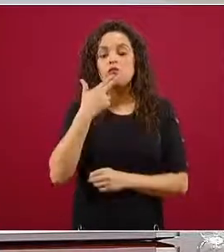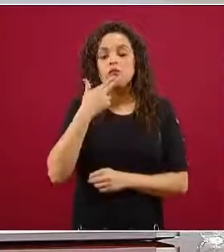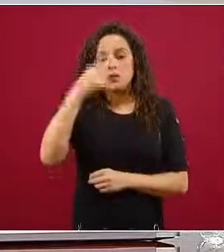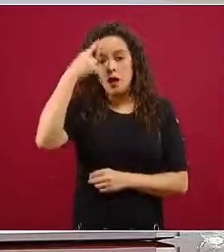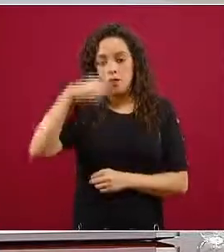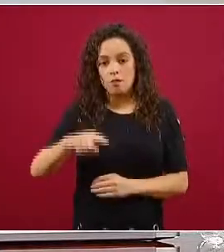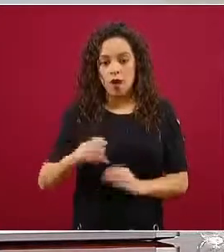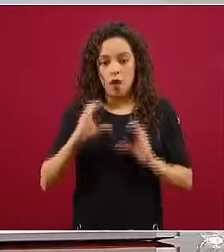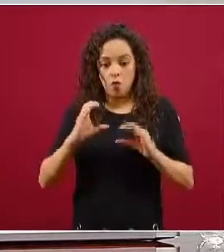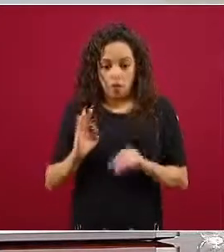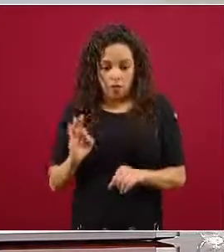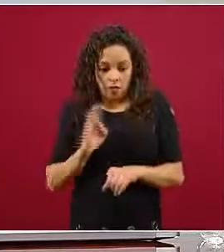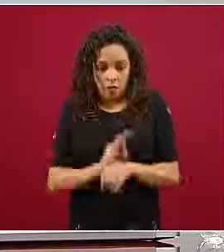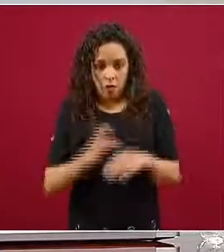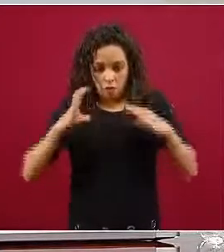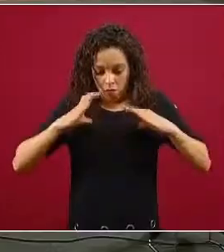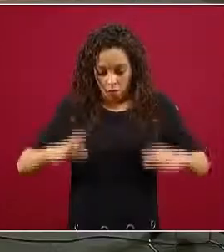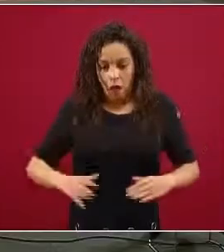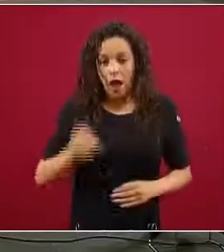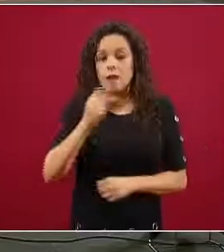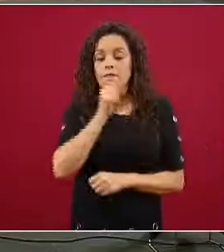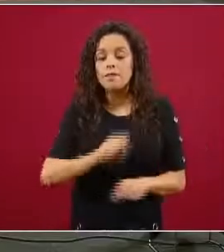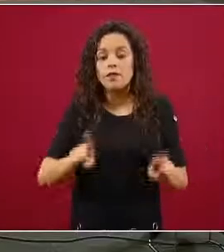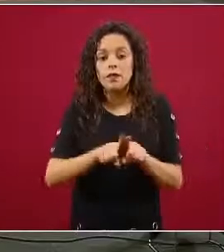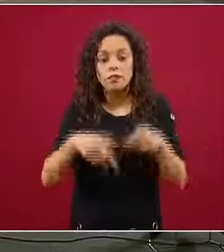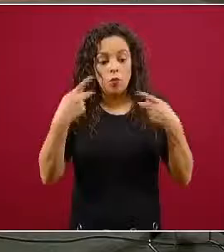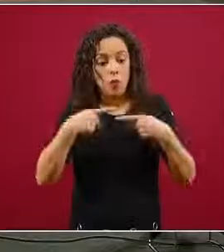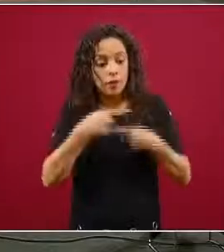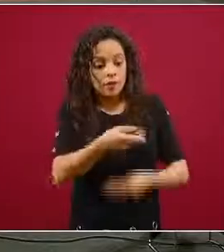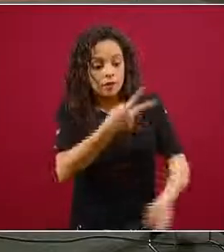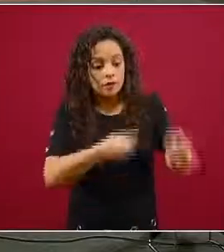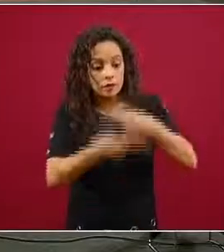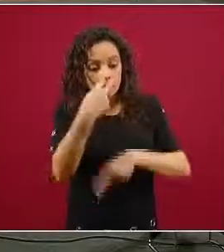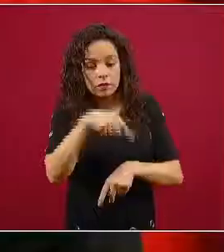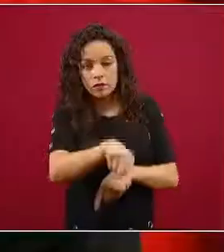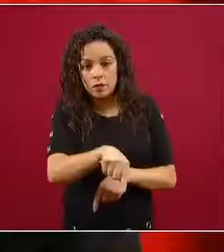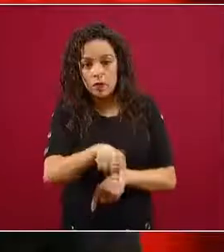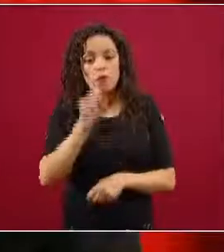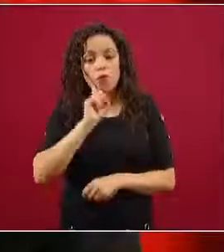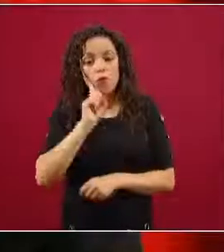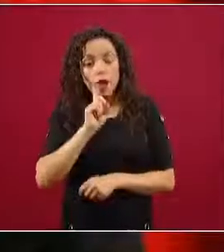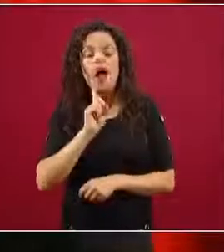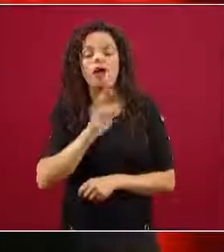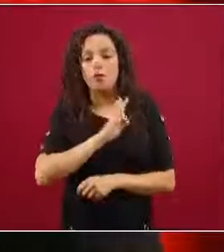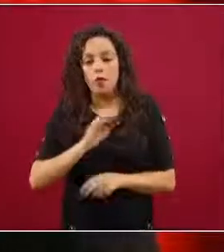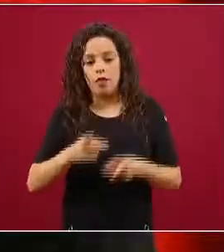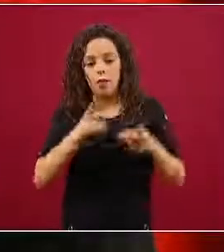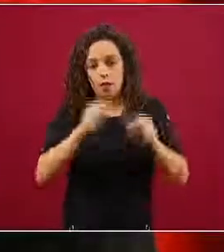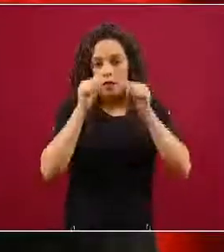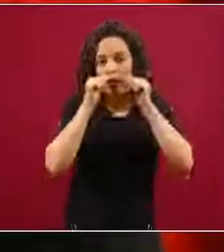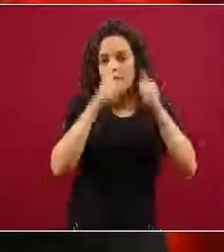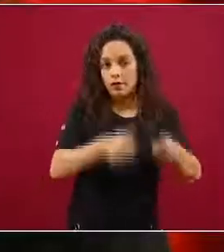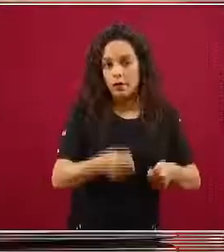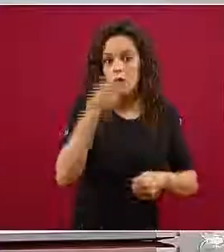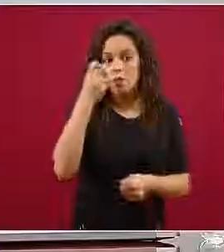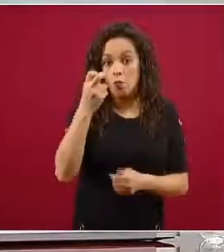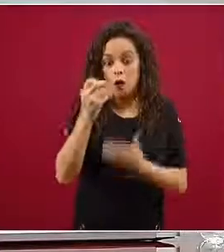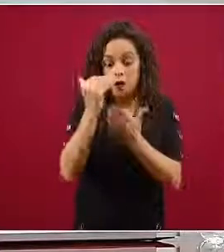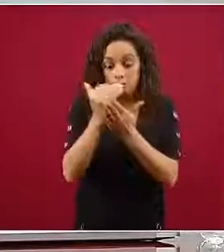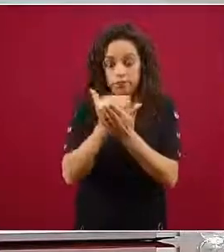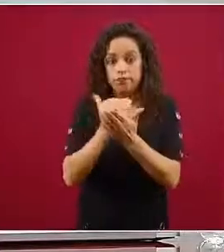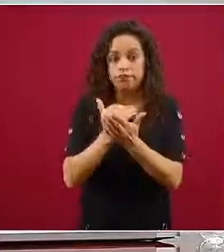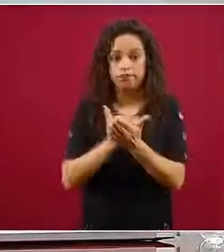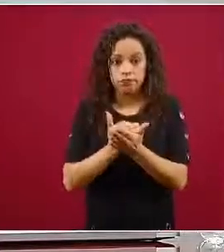las usuarias de los servicios de que existen estas medidas que han sido delimitadas para trazar